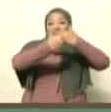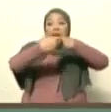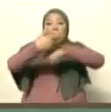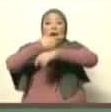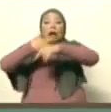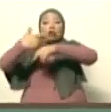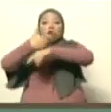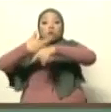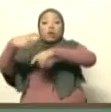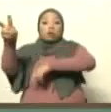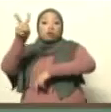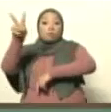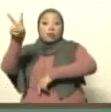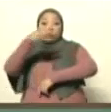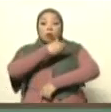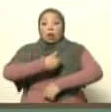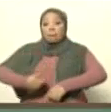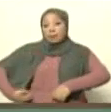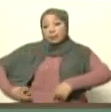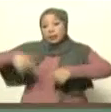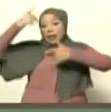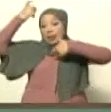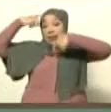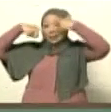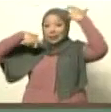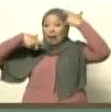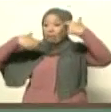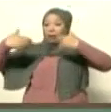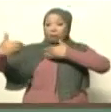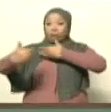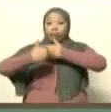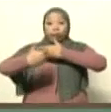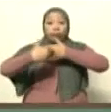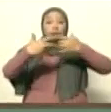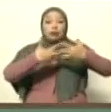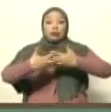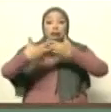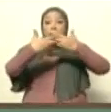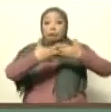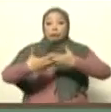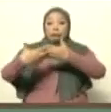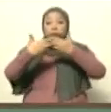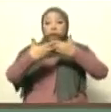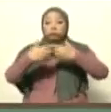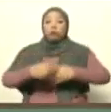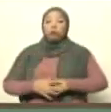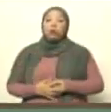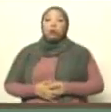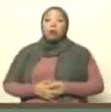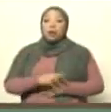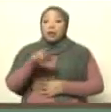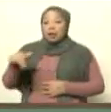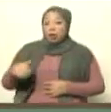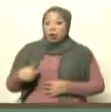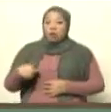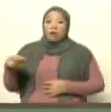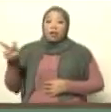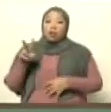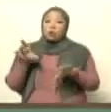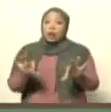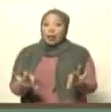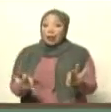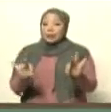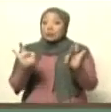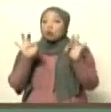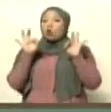comandante Hugo Chávez. El comandante Chávez fue electo presidente constitucional de nuestro país